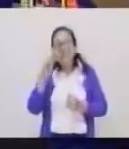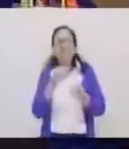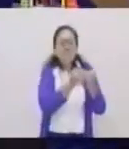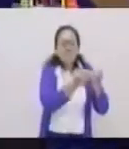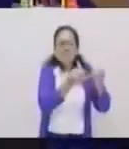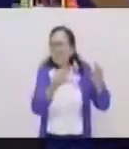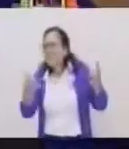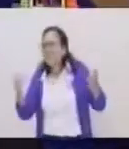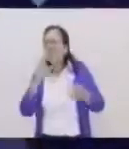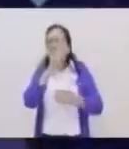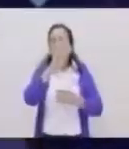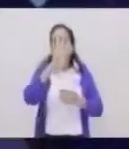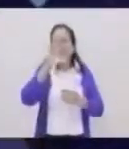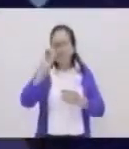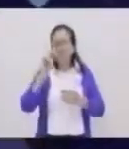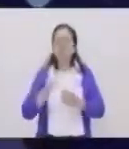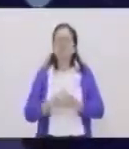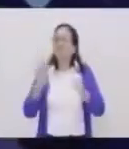metro mide